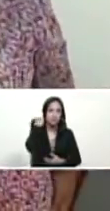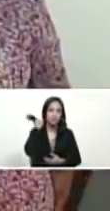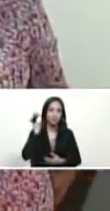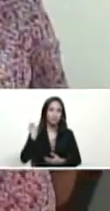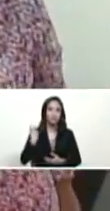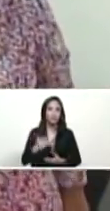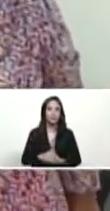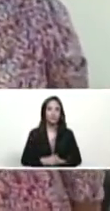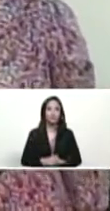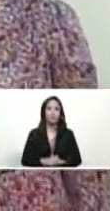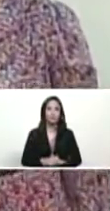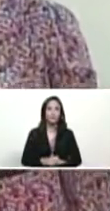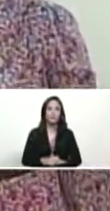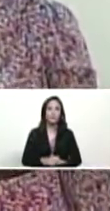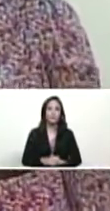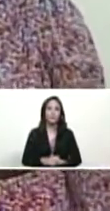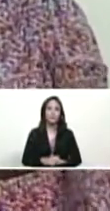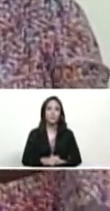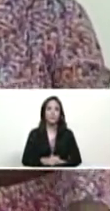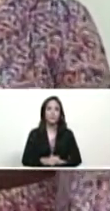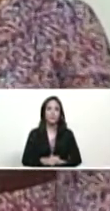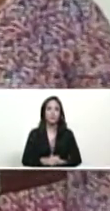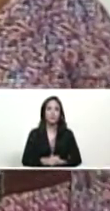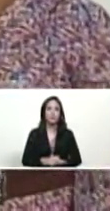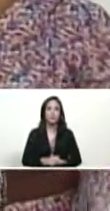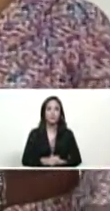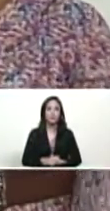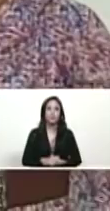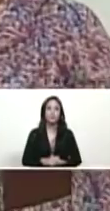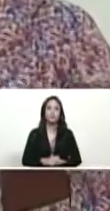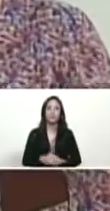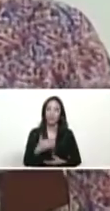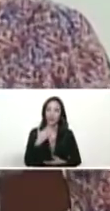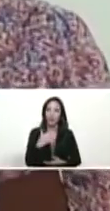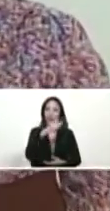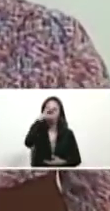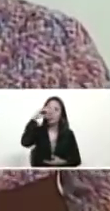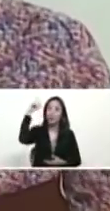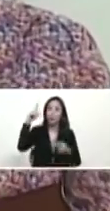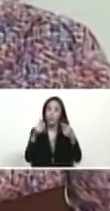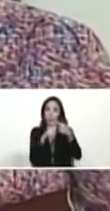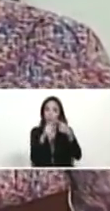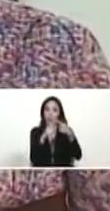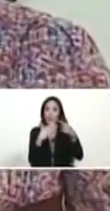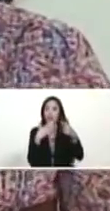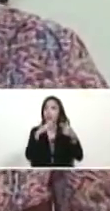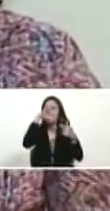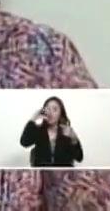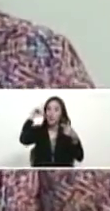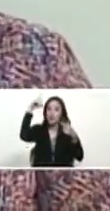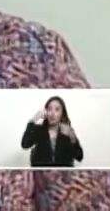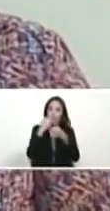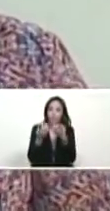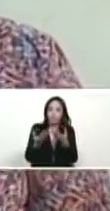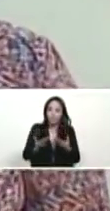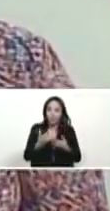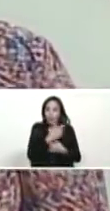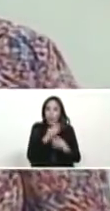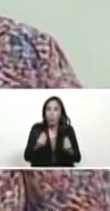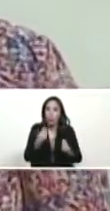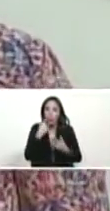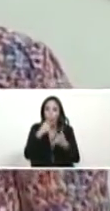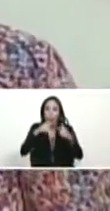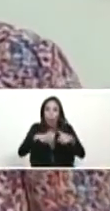Bueno, presidente, ante todo, gracias a Dios Todopoderoso por habernos dado la oportunidad